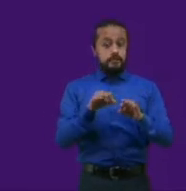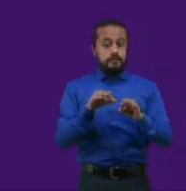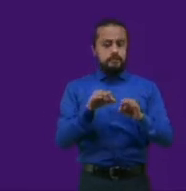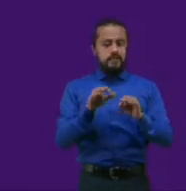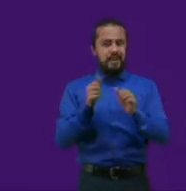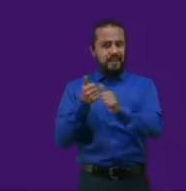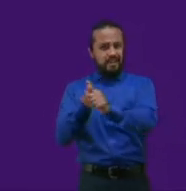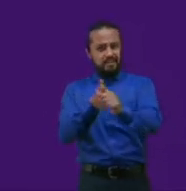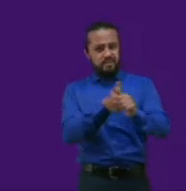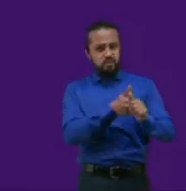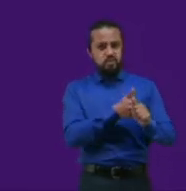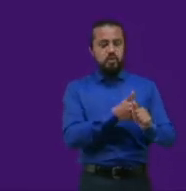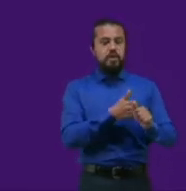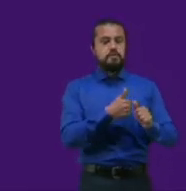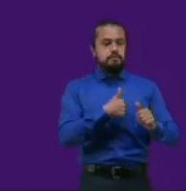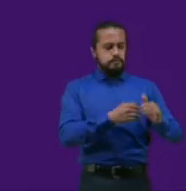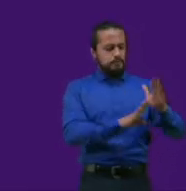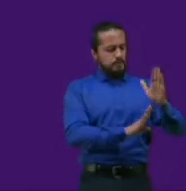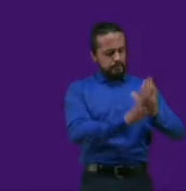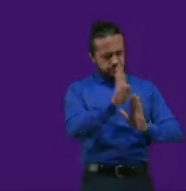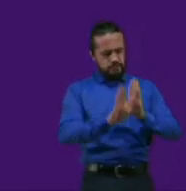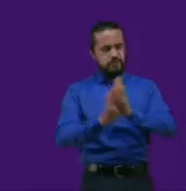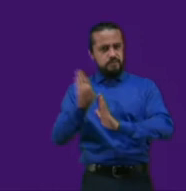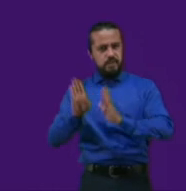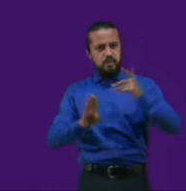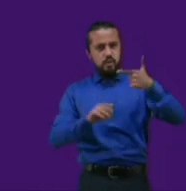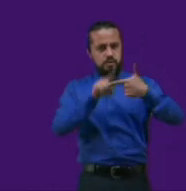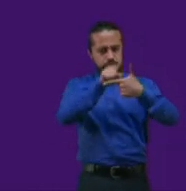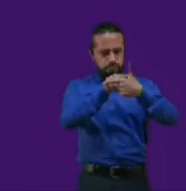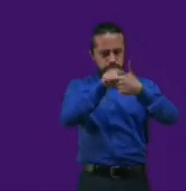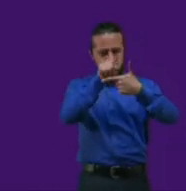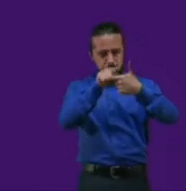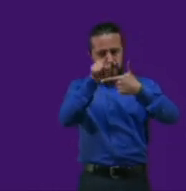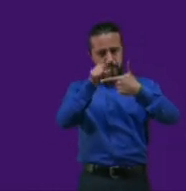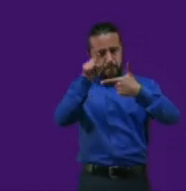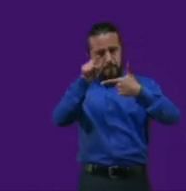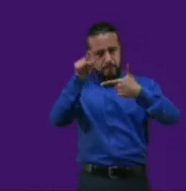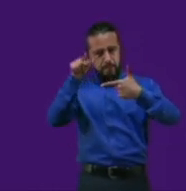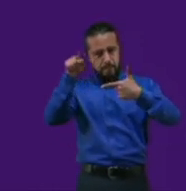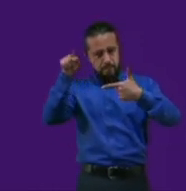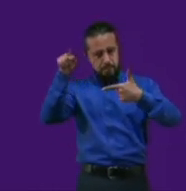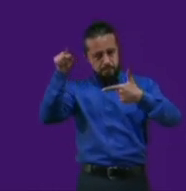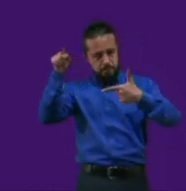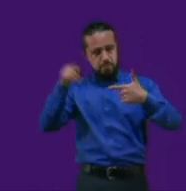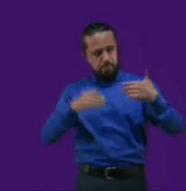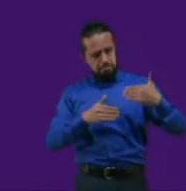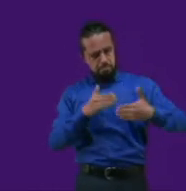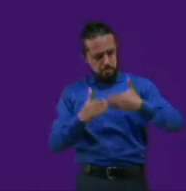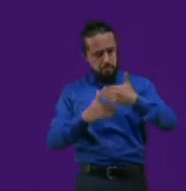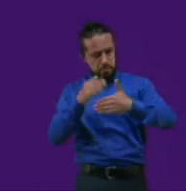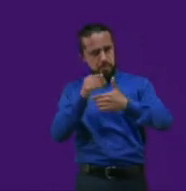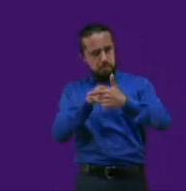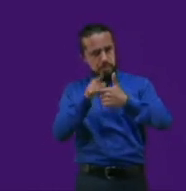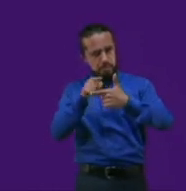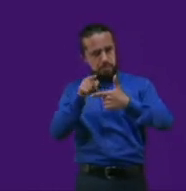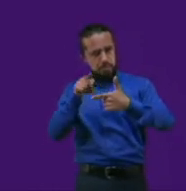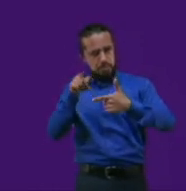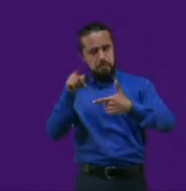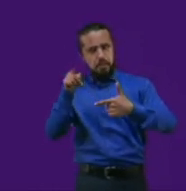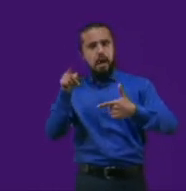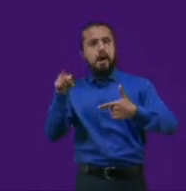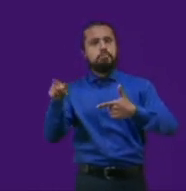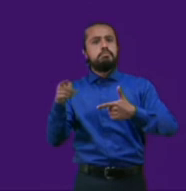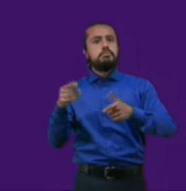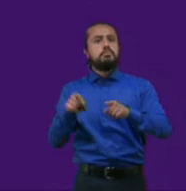ese crecimiento que estás mostrando en una gráfica, esas curvas exponenciales que le tratamos de